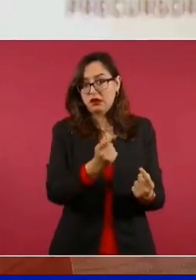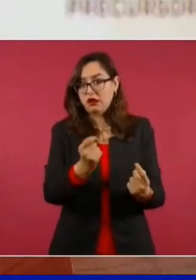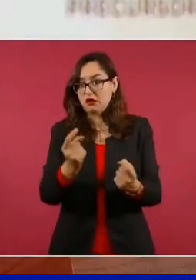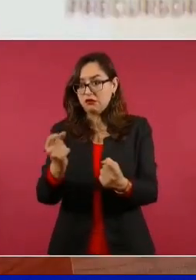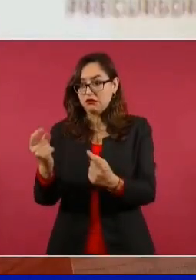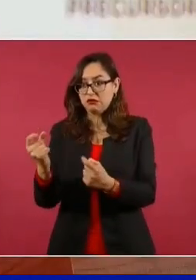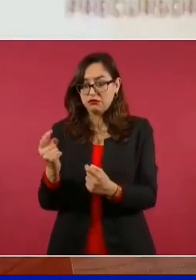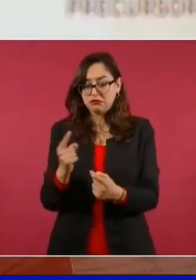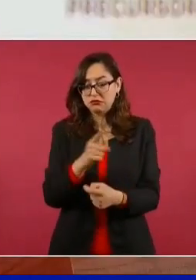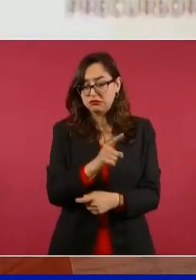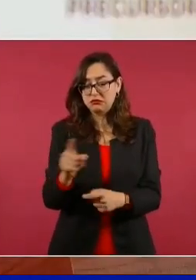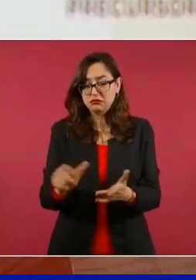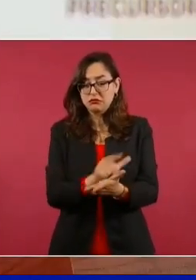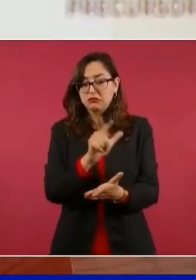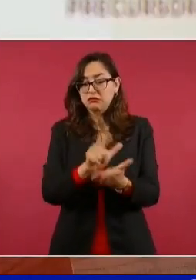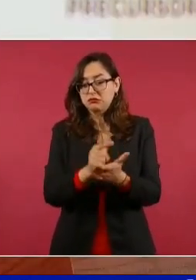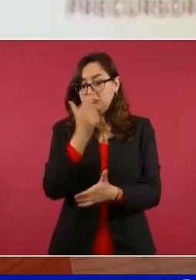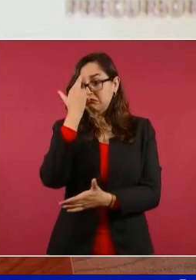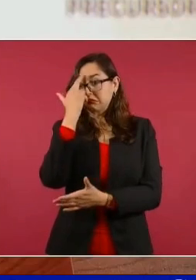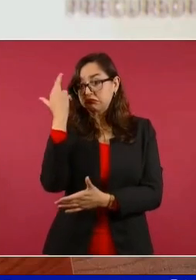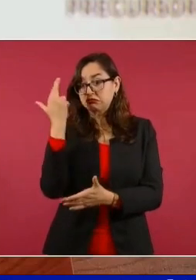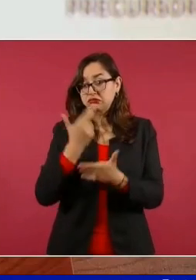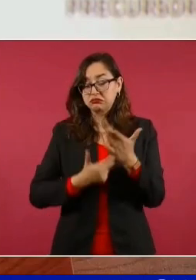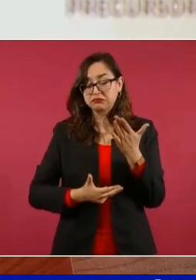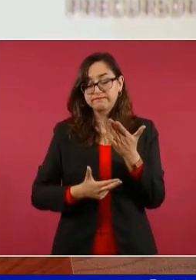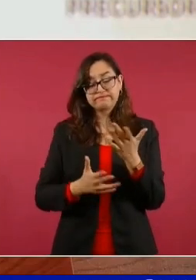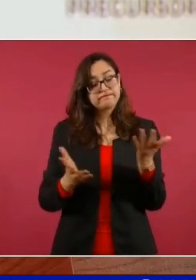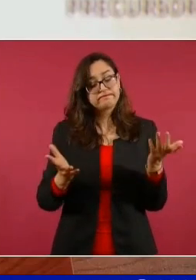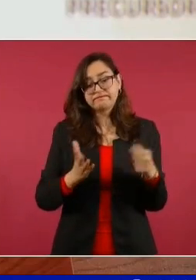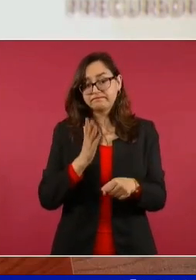a quien comete un delito,